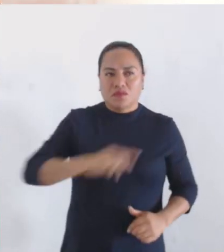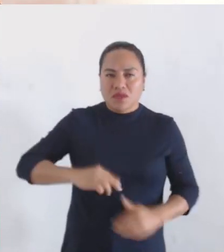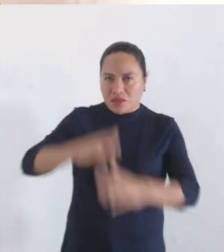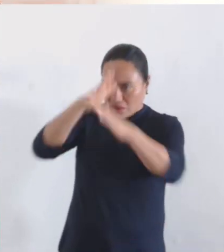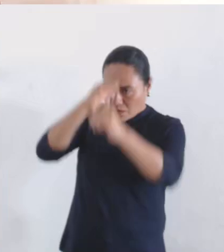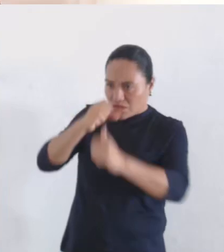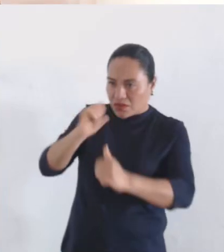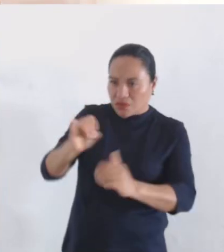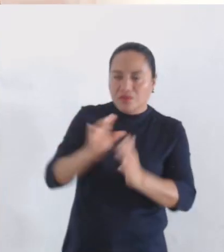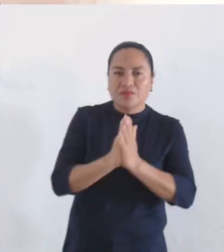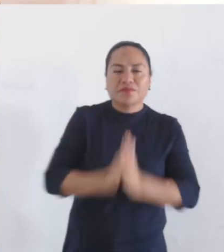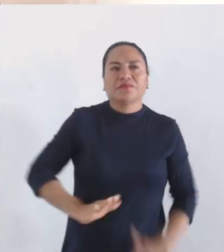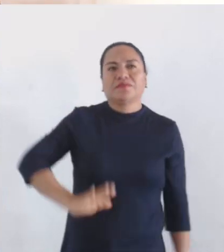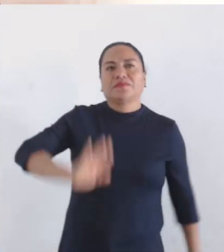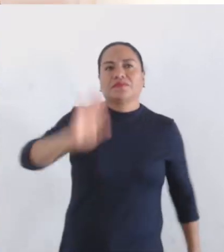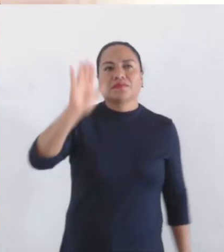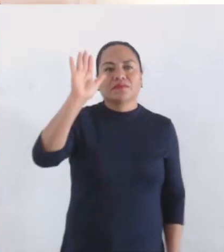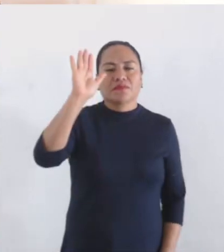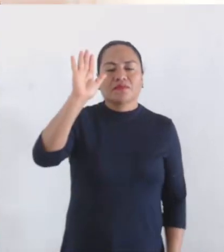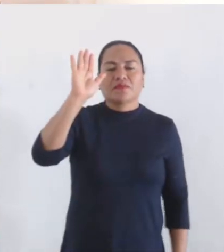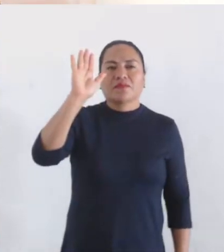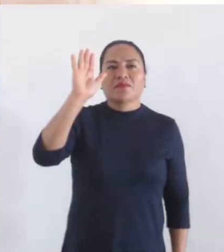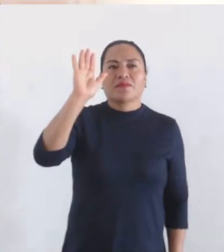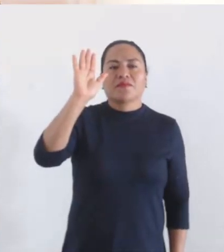la aprobación, sírvanse levantar la mano.